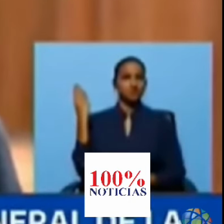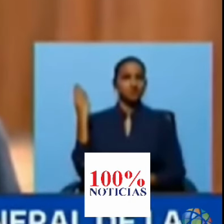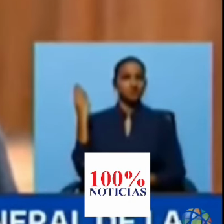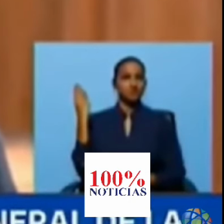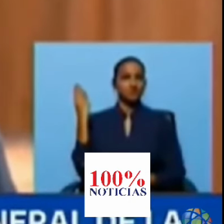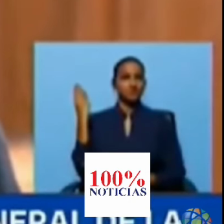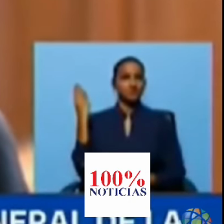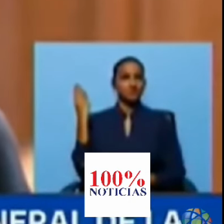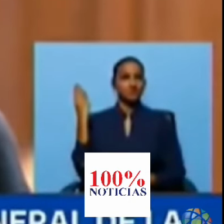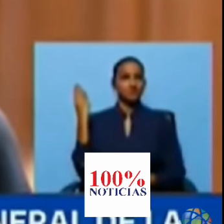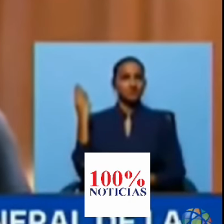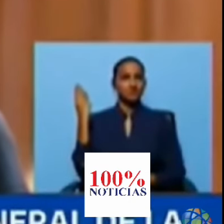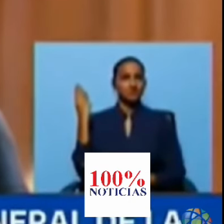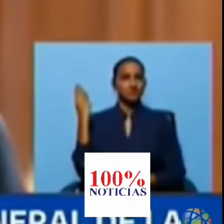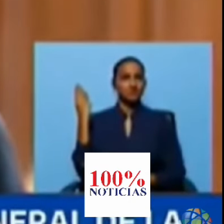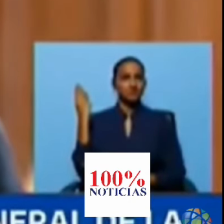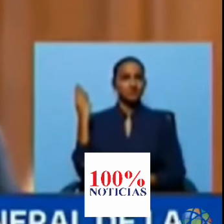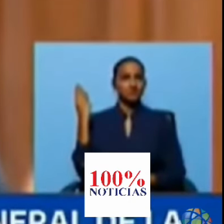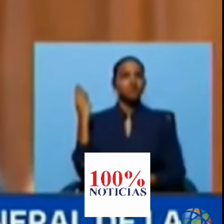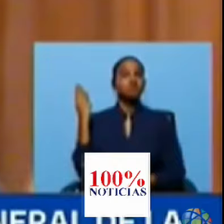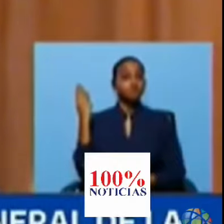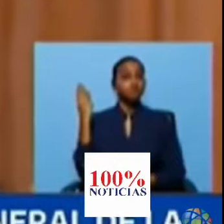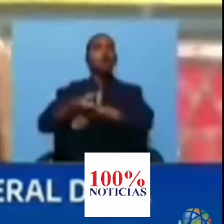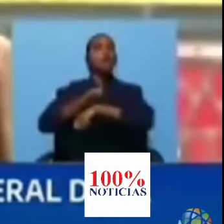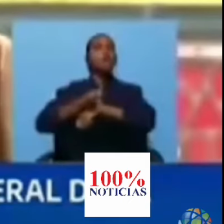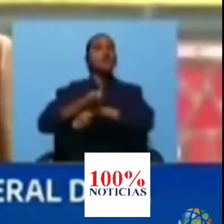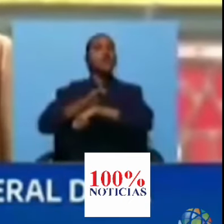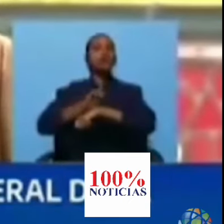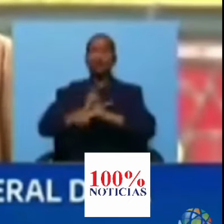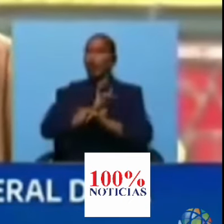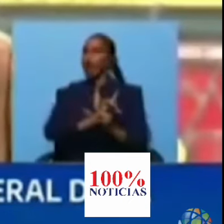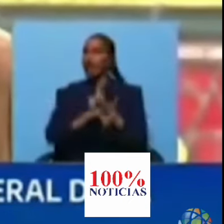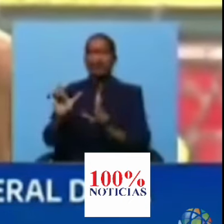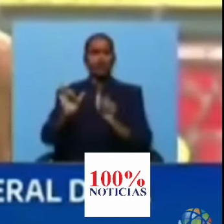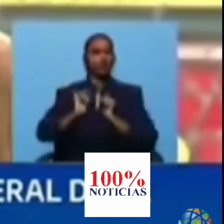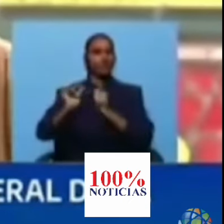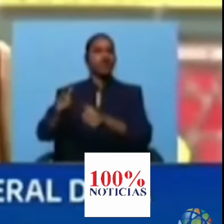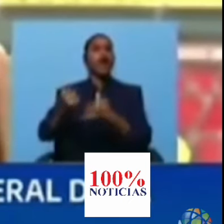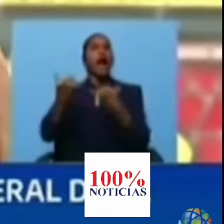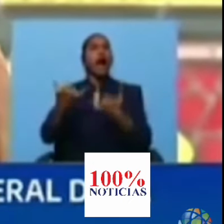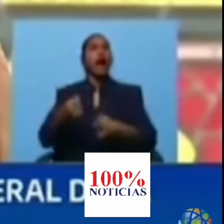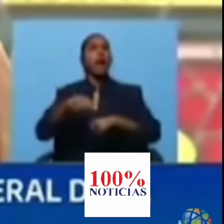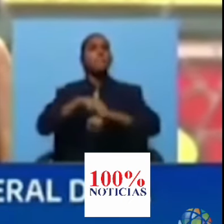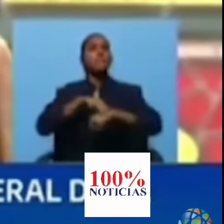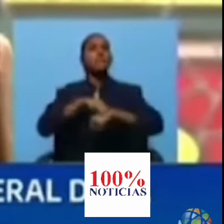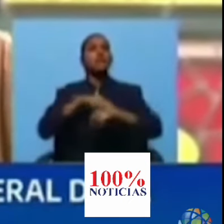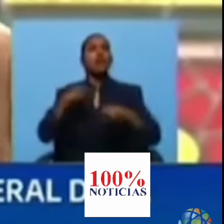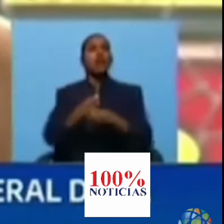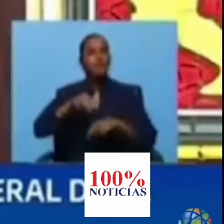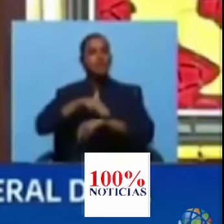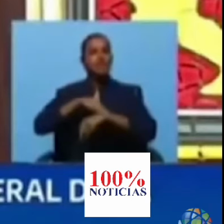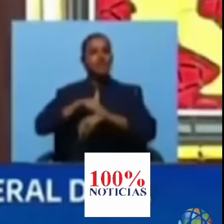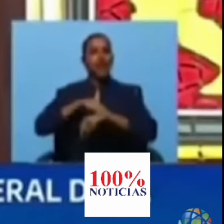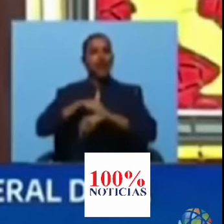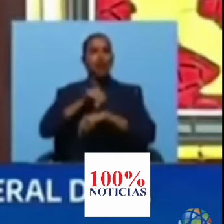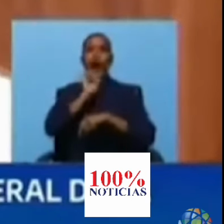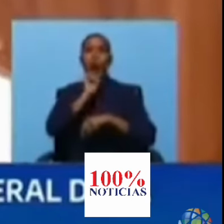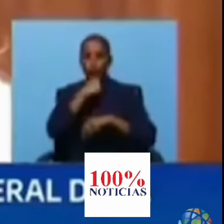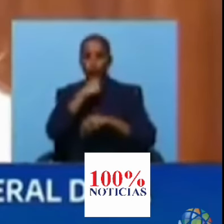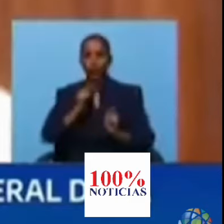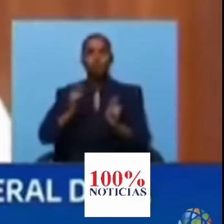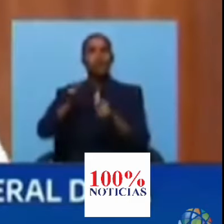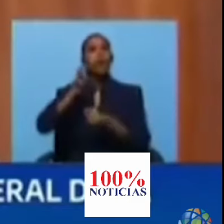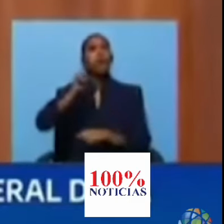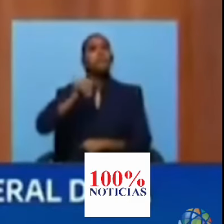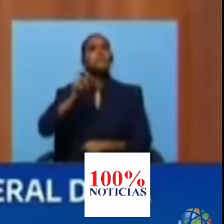nuevos ministros de Educación y Educación Universitaria, Eduardo Piñate como nuevo ministro del Trabajo y Magaly Viña